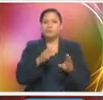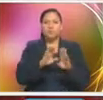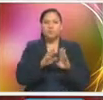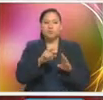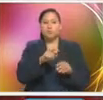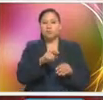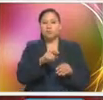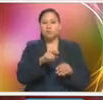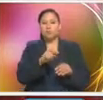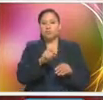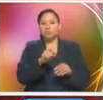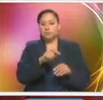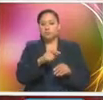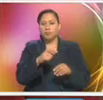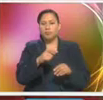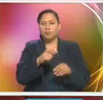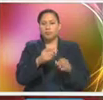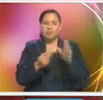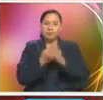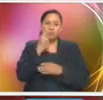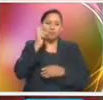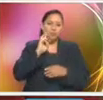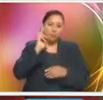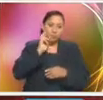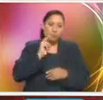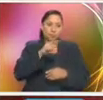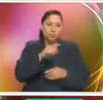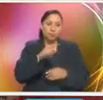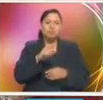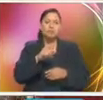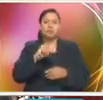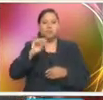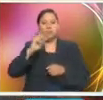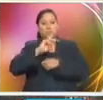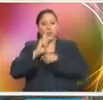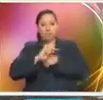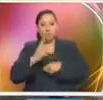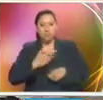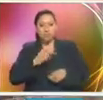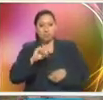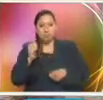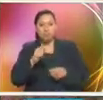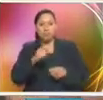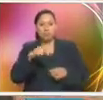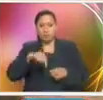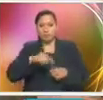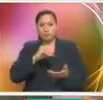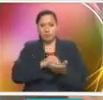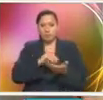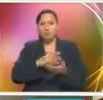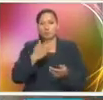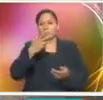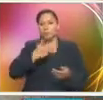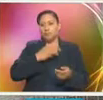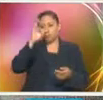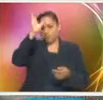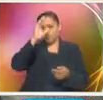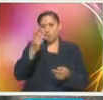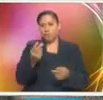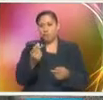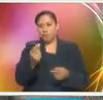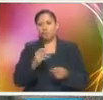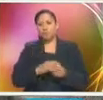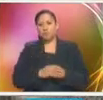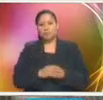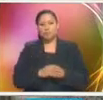de estar teniendo nuevas razas, o bueno, uh-huh, no nuevas razas que hay en otros países. Okay. Aquí todavía es mucho la cultura del perro.